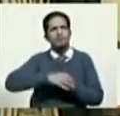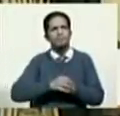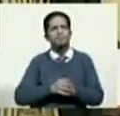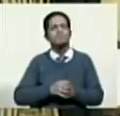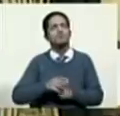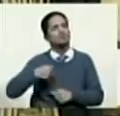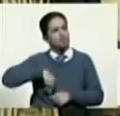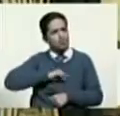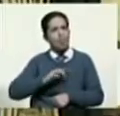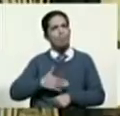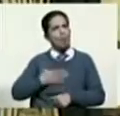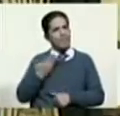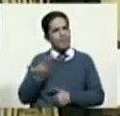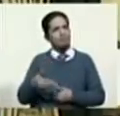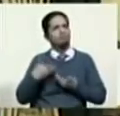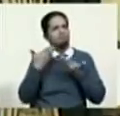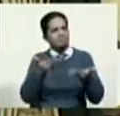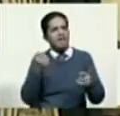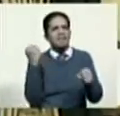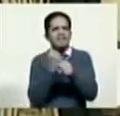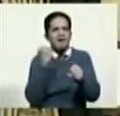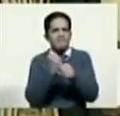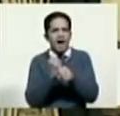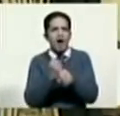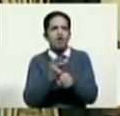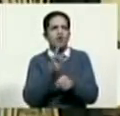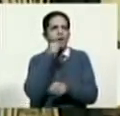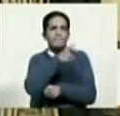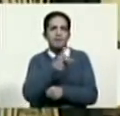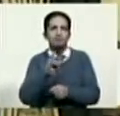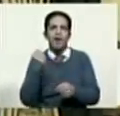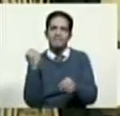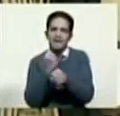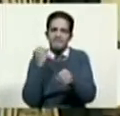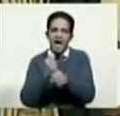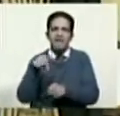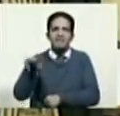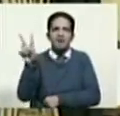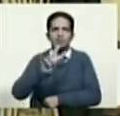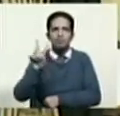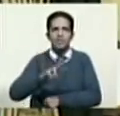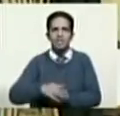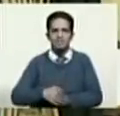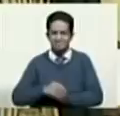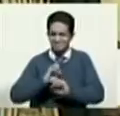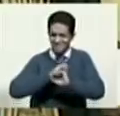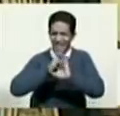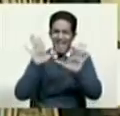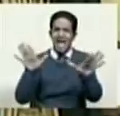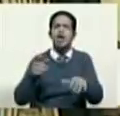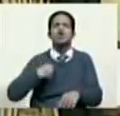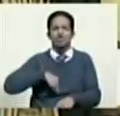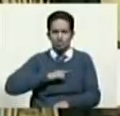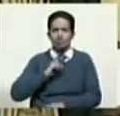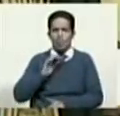darle empleo y seguridad social a los trabajadores venezolanos. Claro que sí, vamos a seguir teniendo la